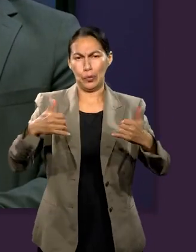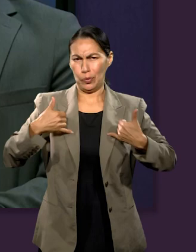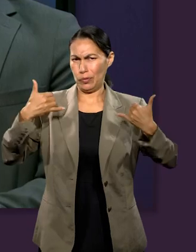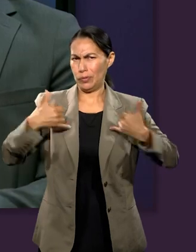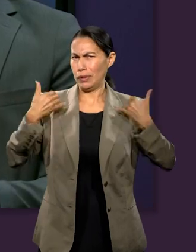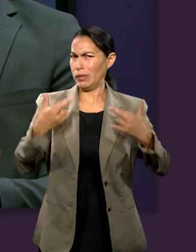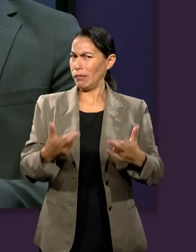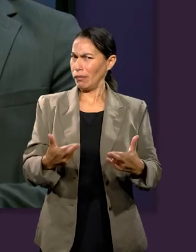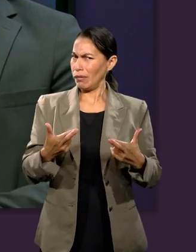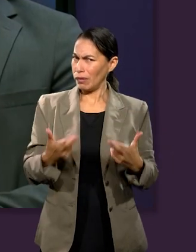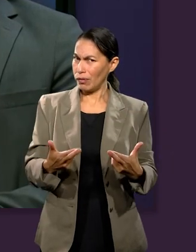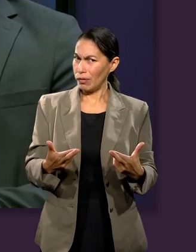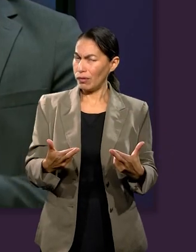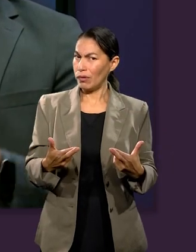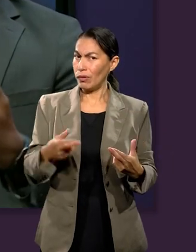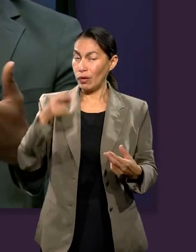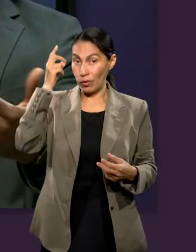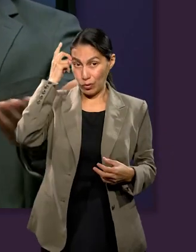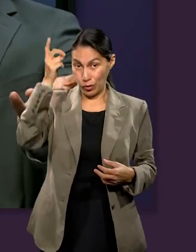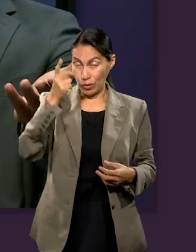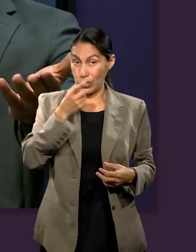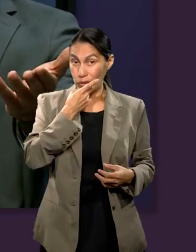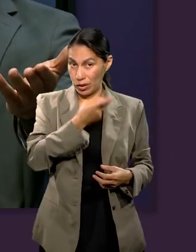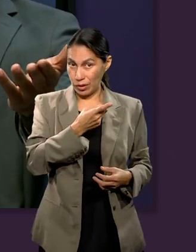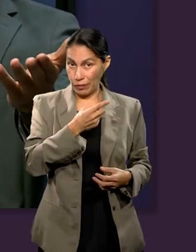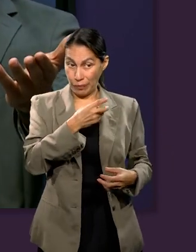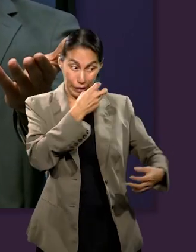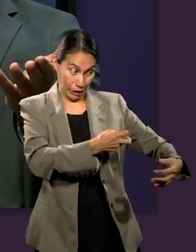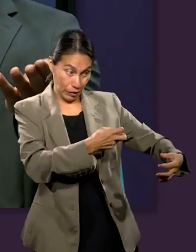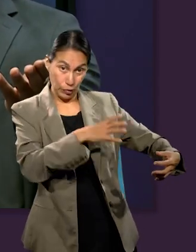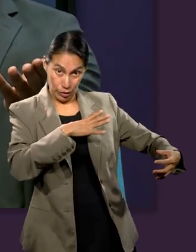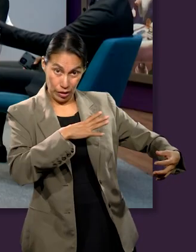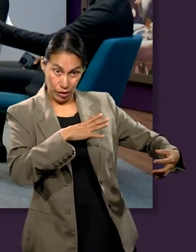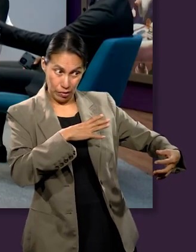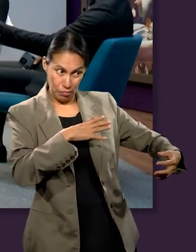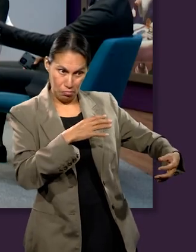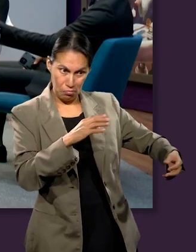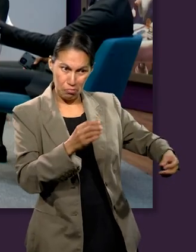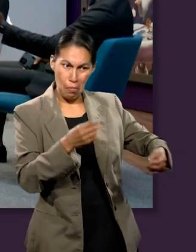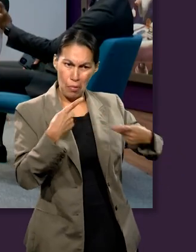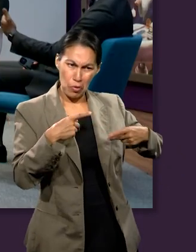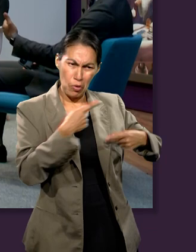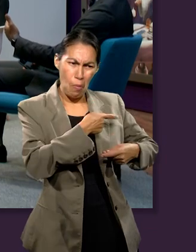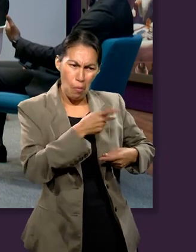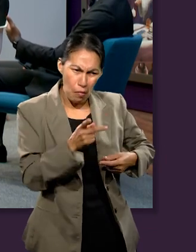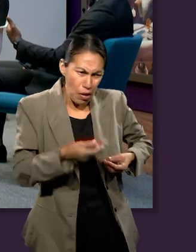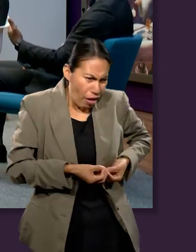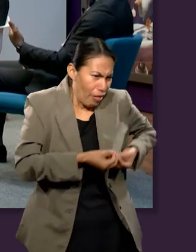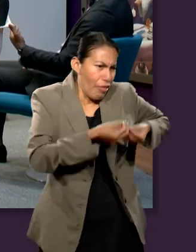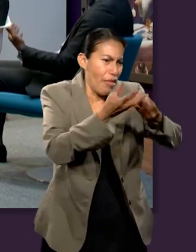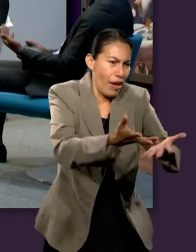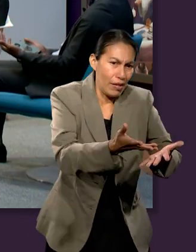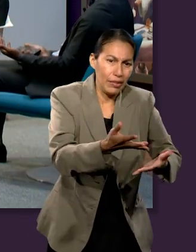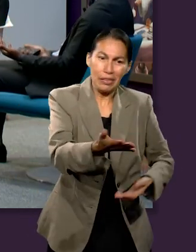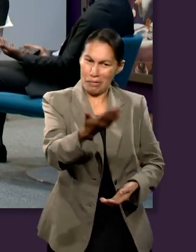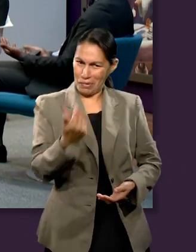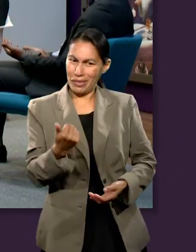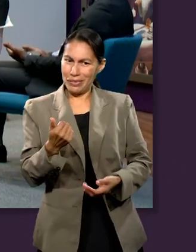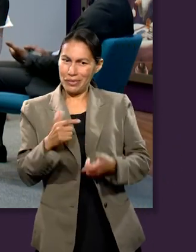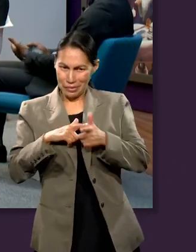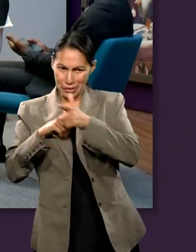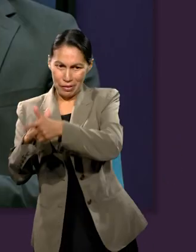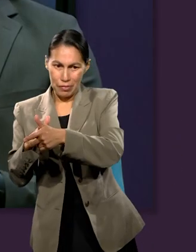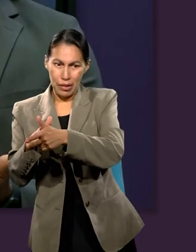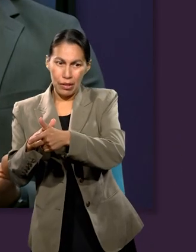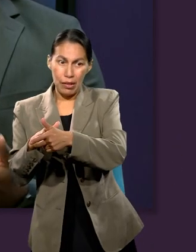Cuál es lo que Dios le dice a los pobres dales eso y sígueme y el problema fue